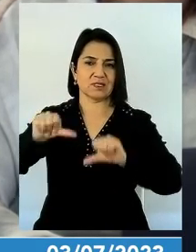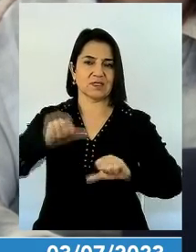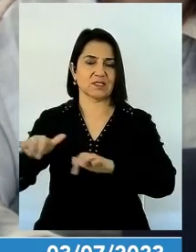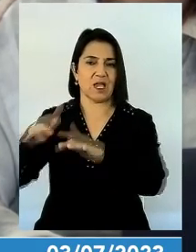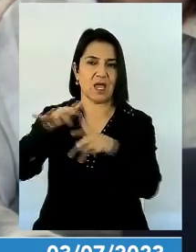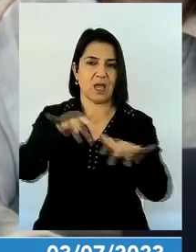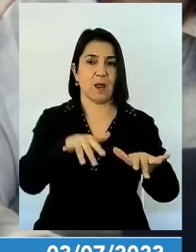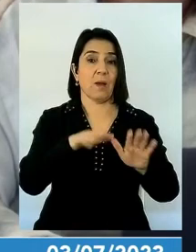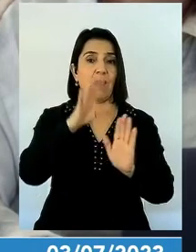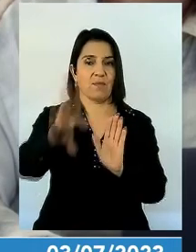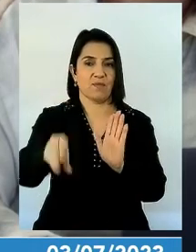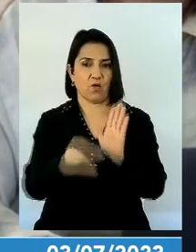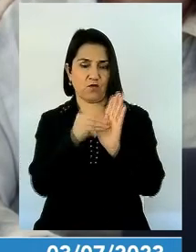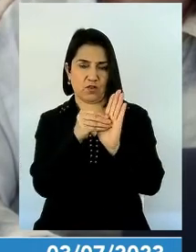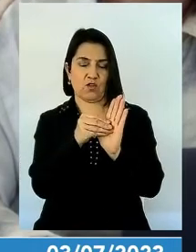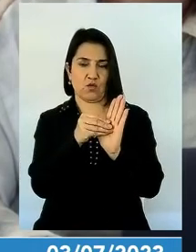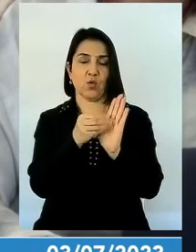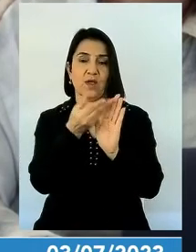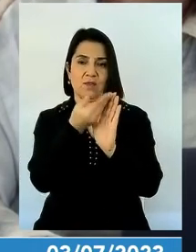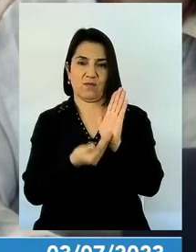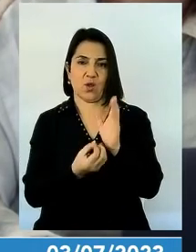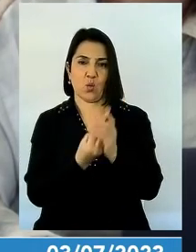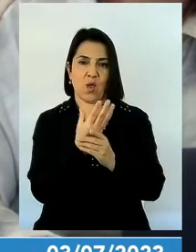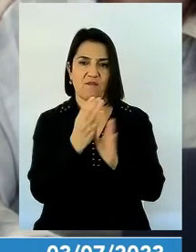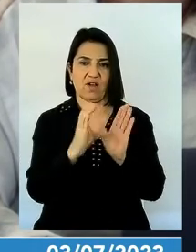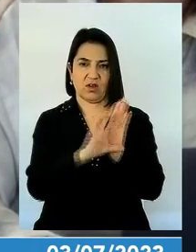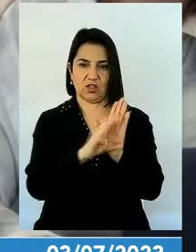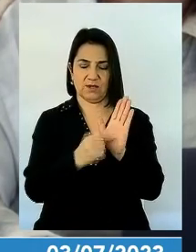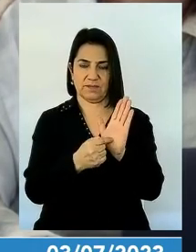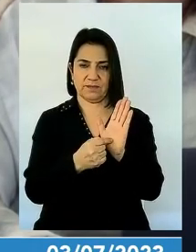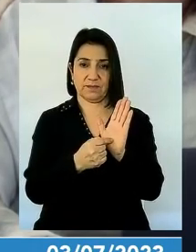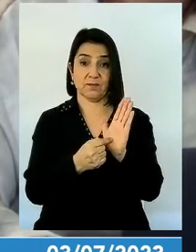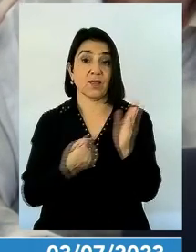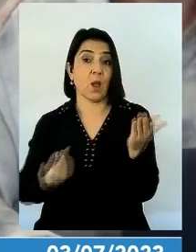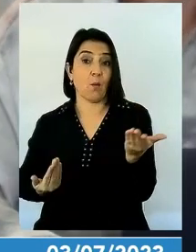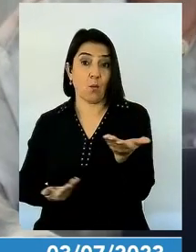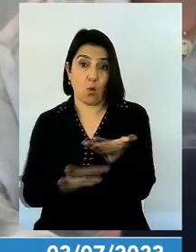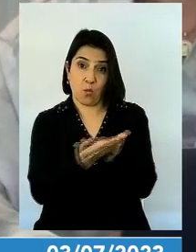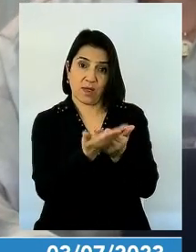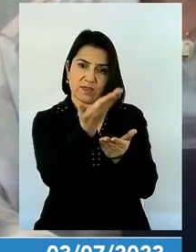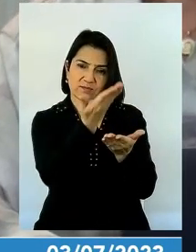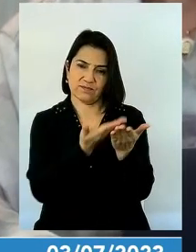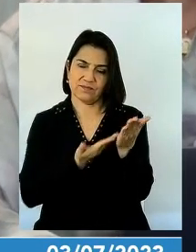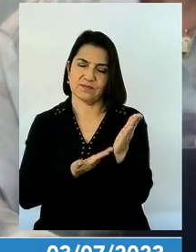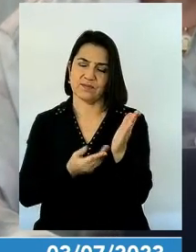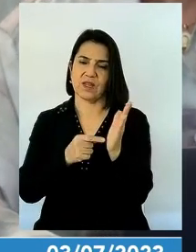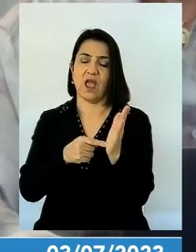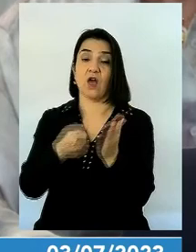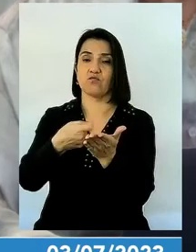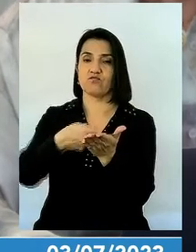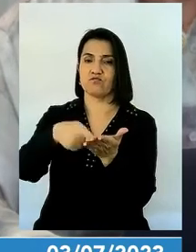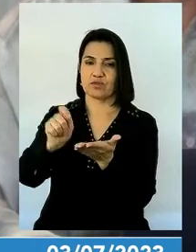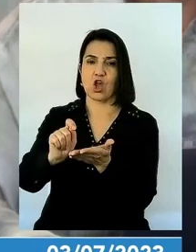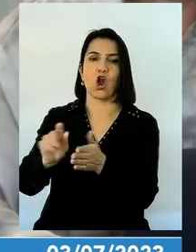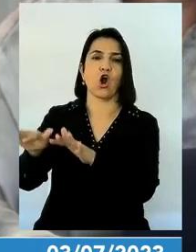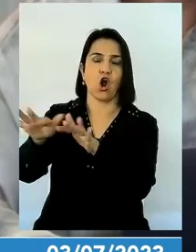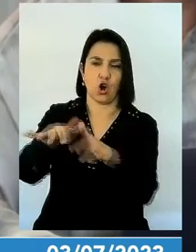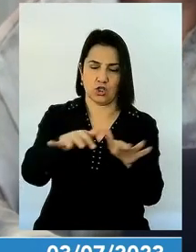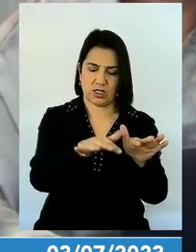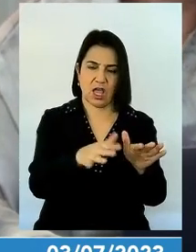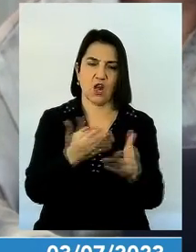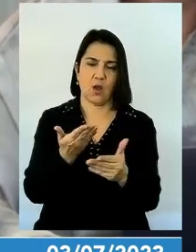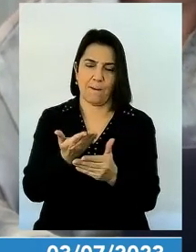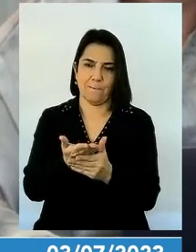propuesta de una nueva constitución. Esta propuesta plantea el reconocimiento de los océanos y sus ecosistemas como sujetos de